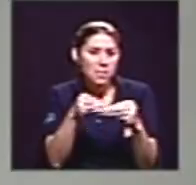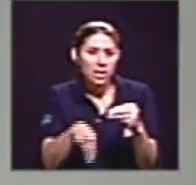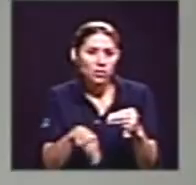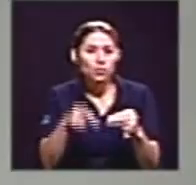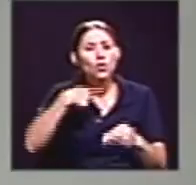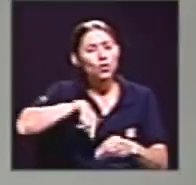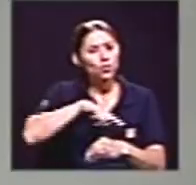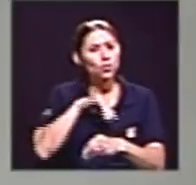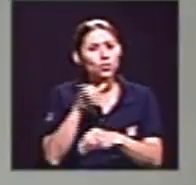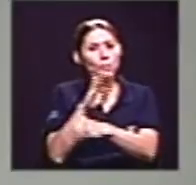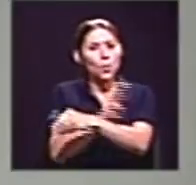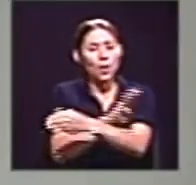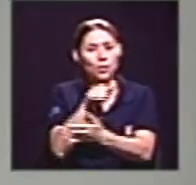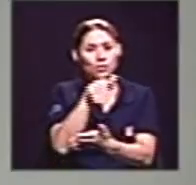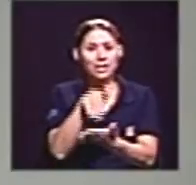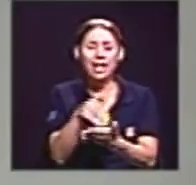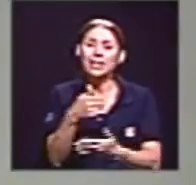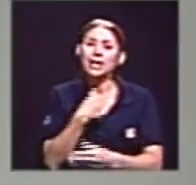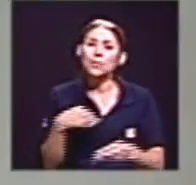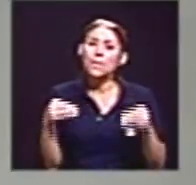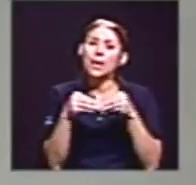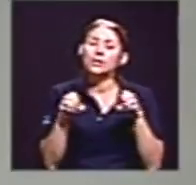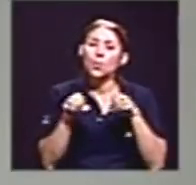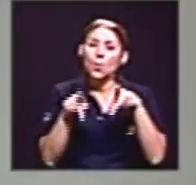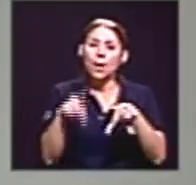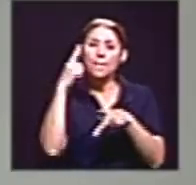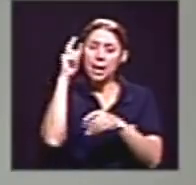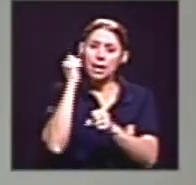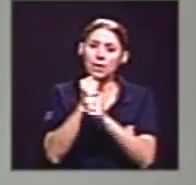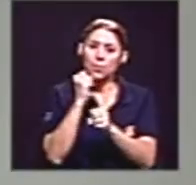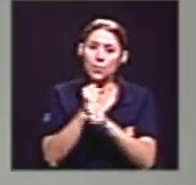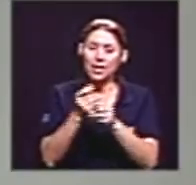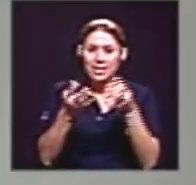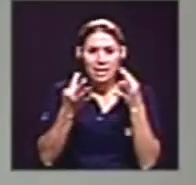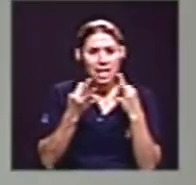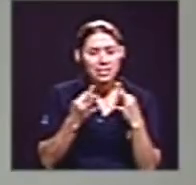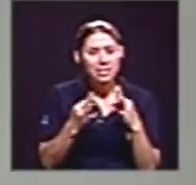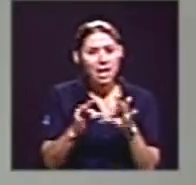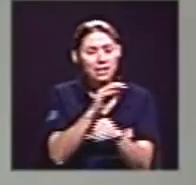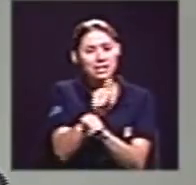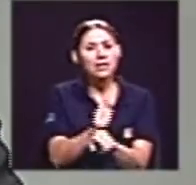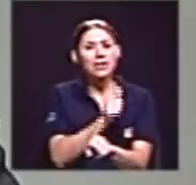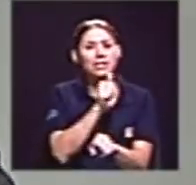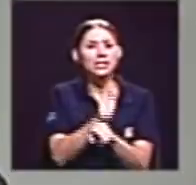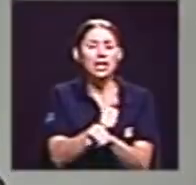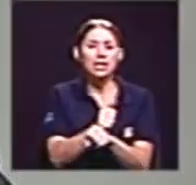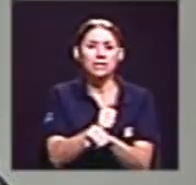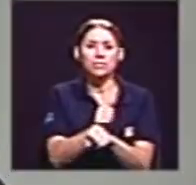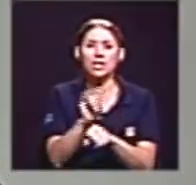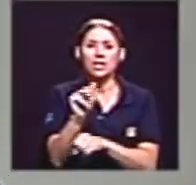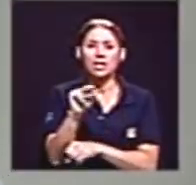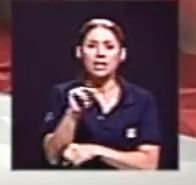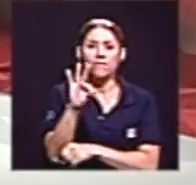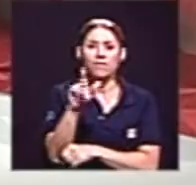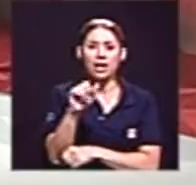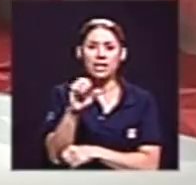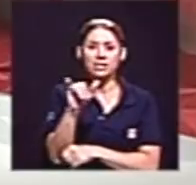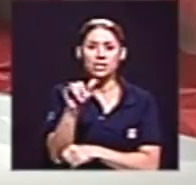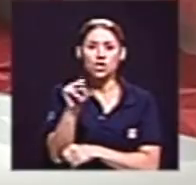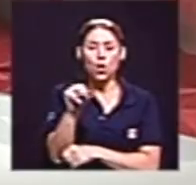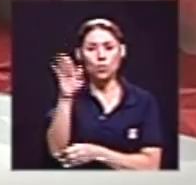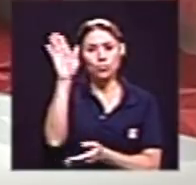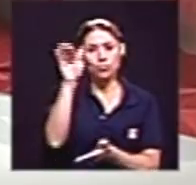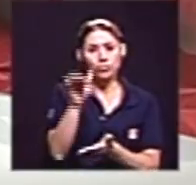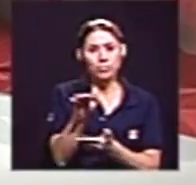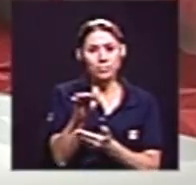mayores espacios para actuar y tratar de consolidar una disminución en la inflación. Con un tema que a mí me parece que es también muy interesante, y es que